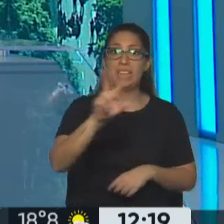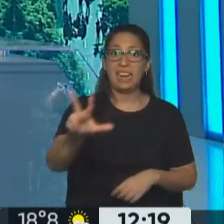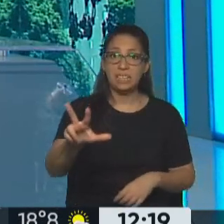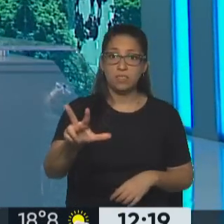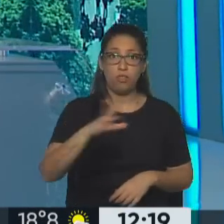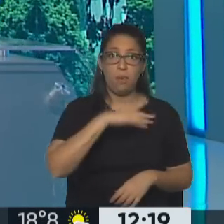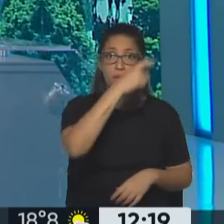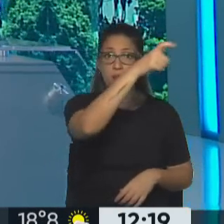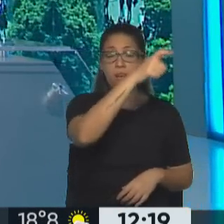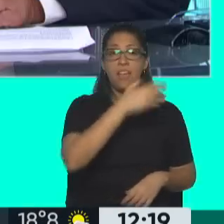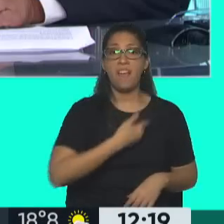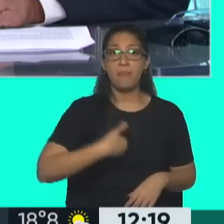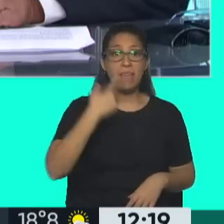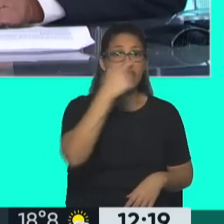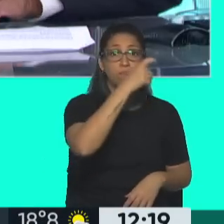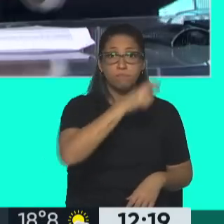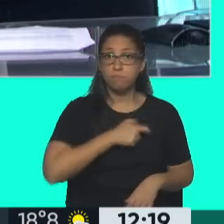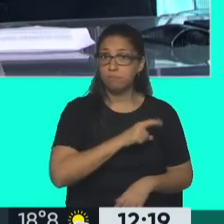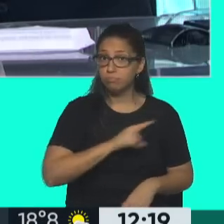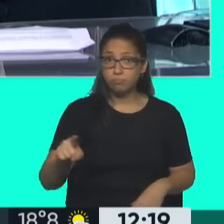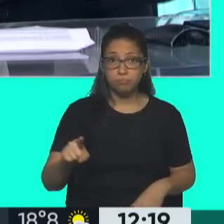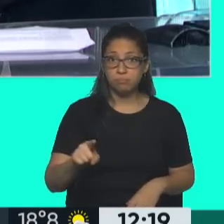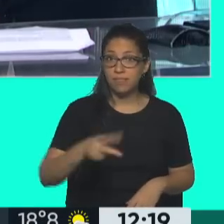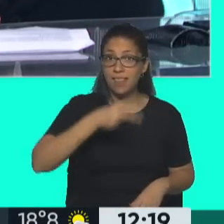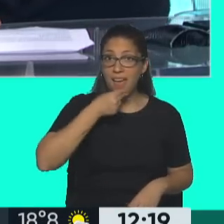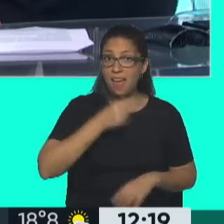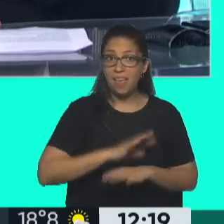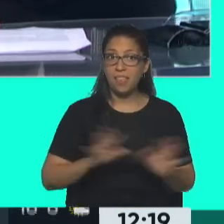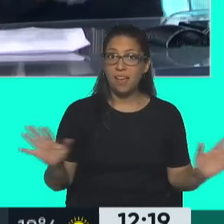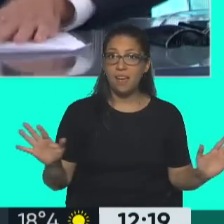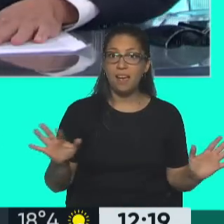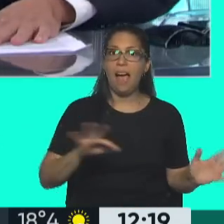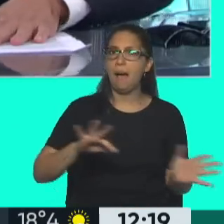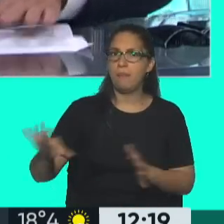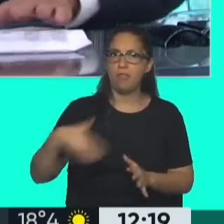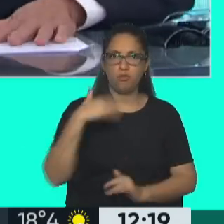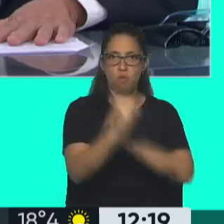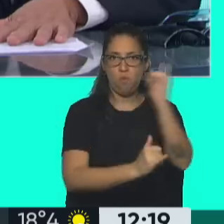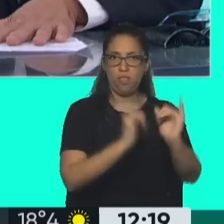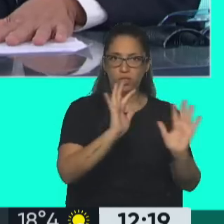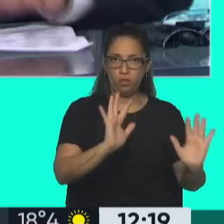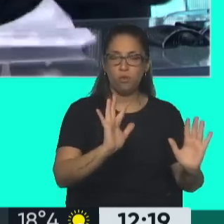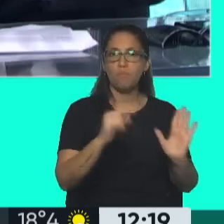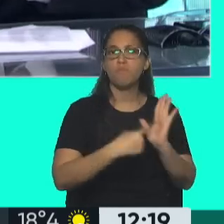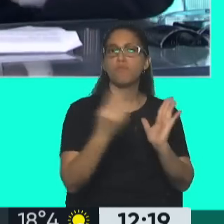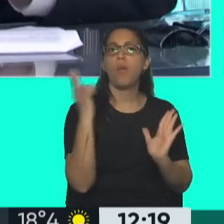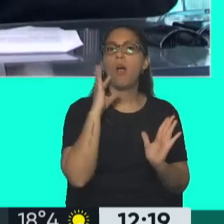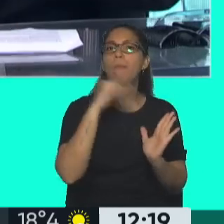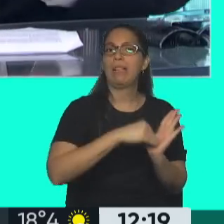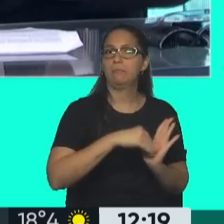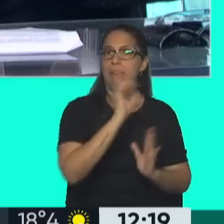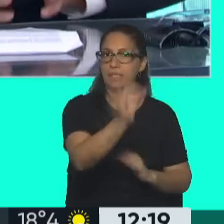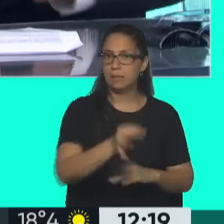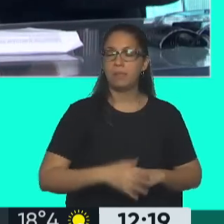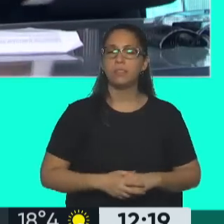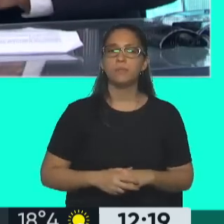No hubo respuestas del Fondo Monetario Internacional. Este es un dato que está al margen de lo que se está informando, porque te lo cuento como un dato adicional.